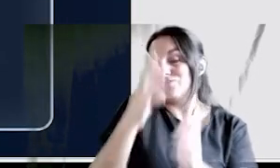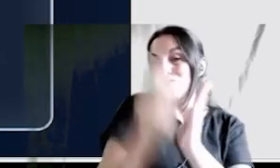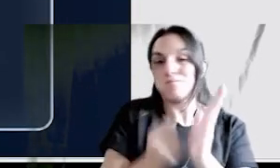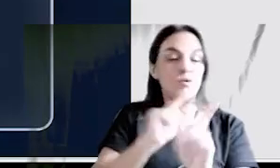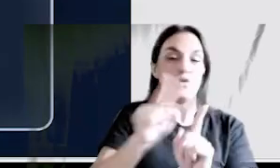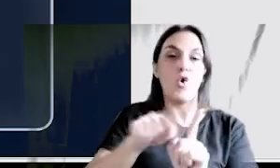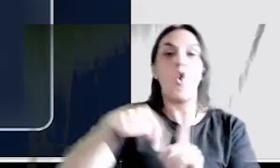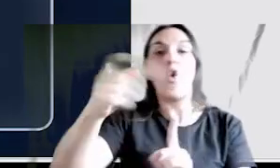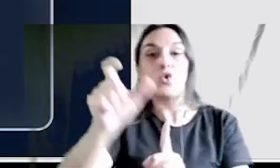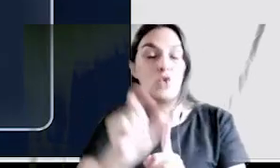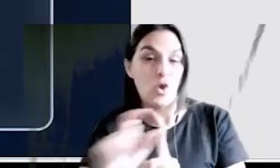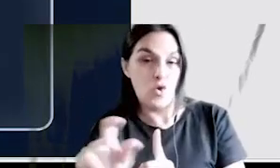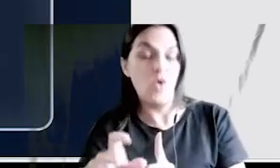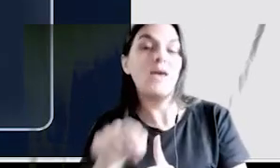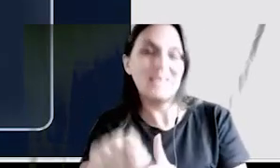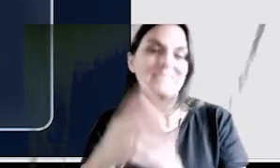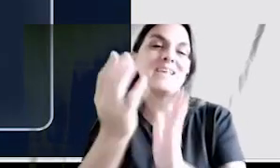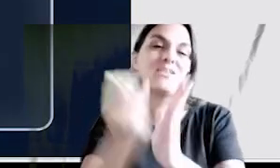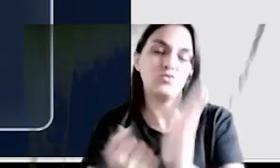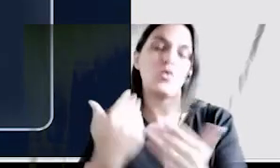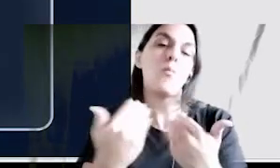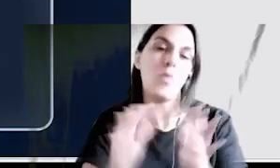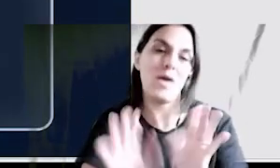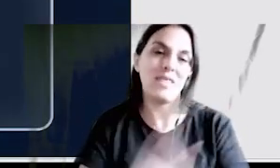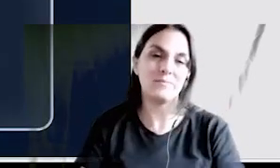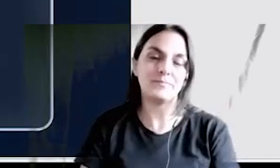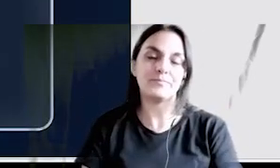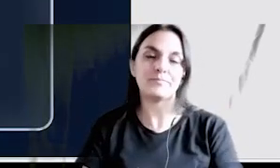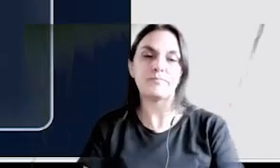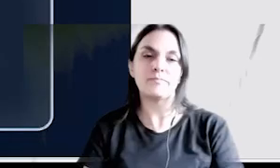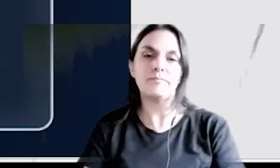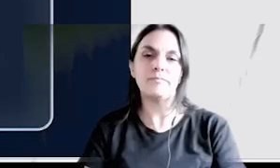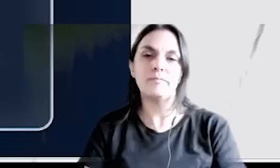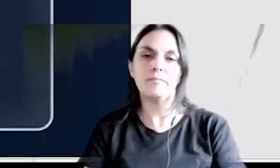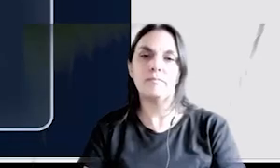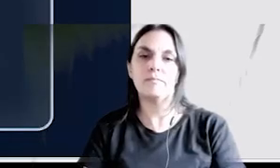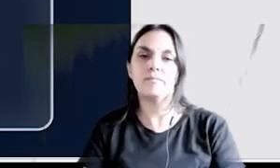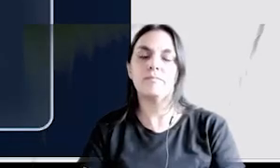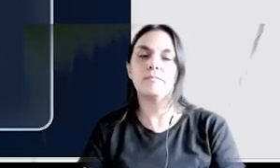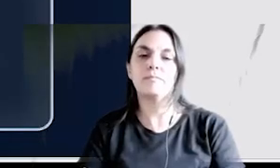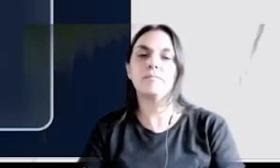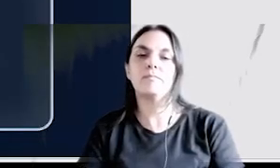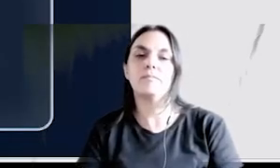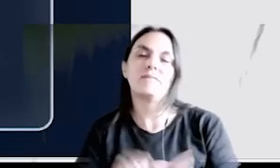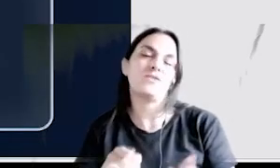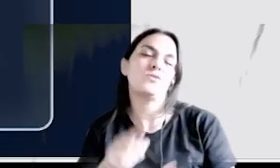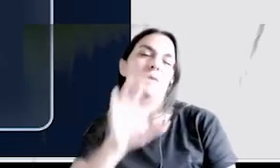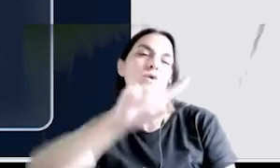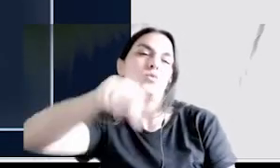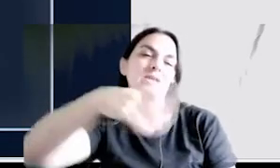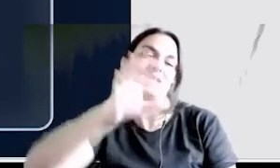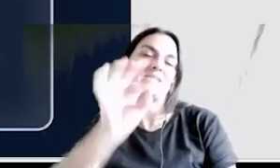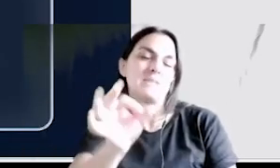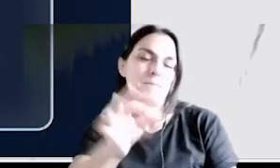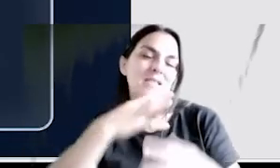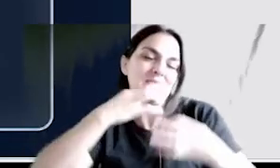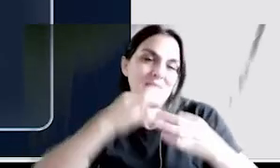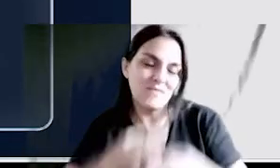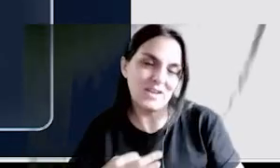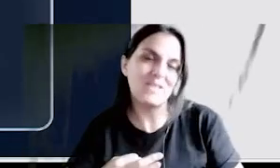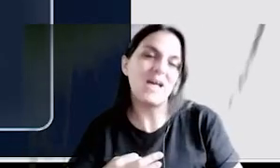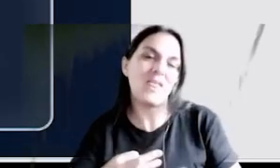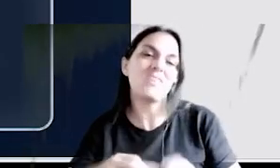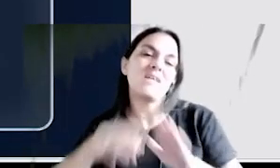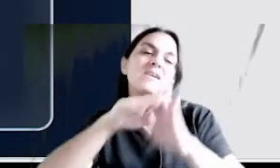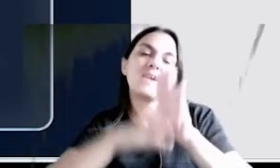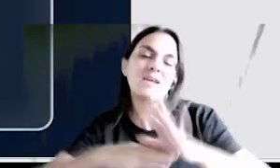deducible. ¿Sí? Nosotros queremos informar de la mejor forma posible cómo es el debido cumplimiento de este